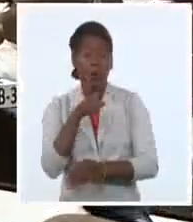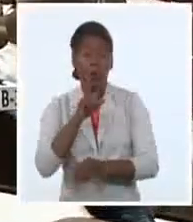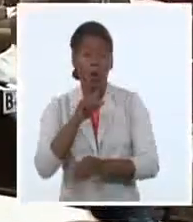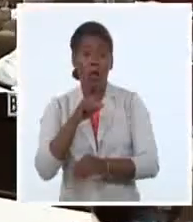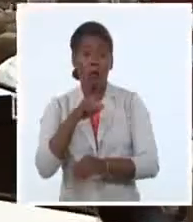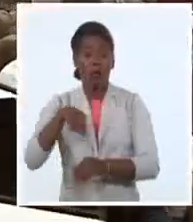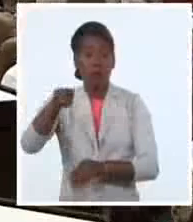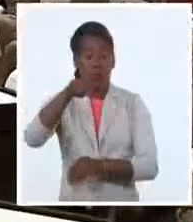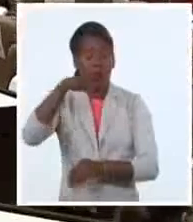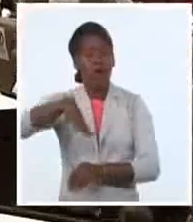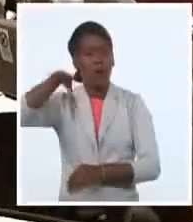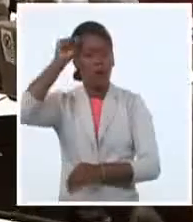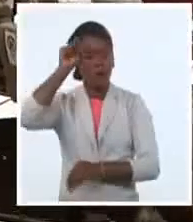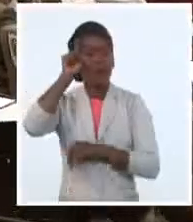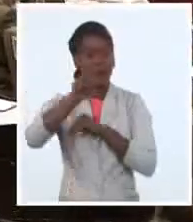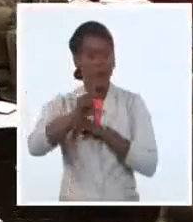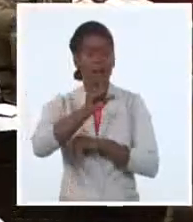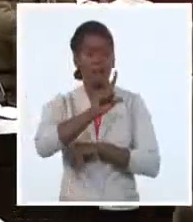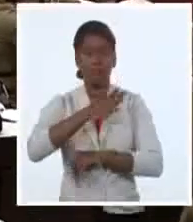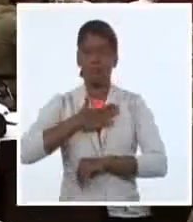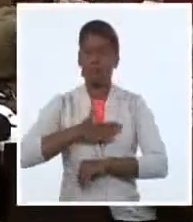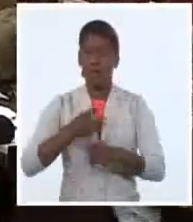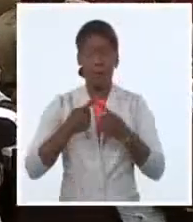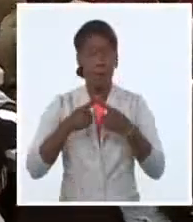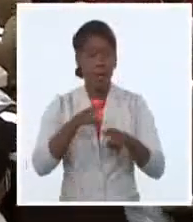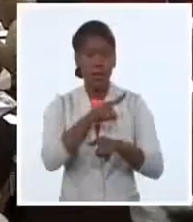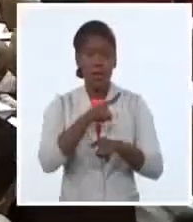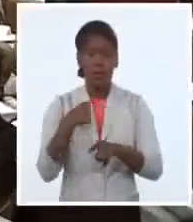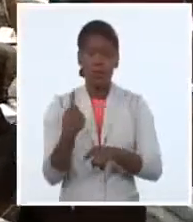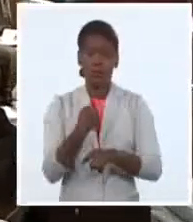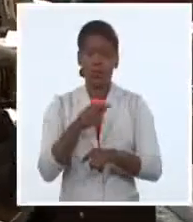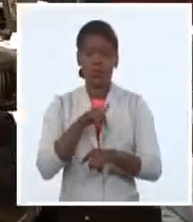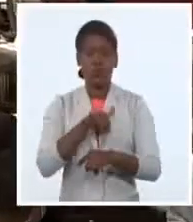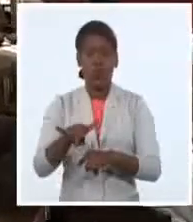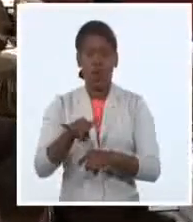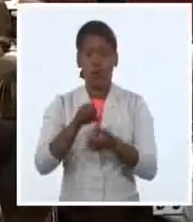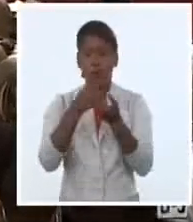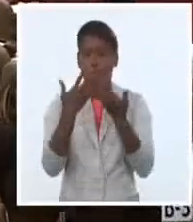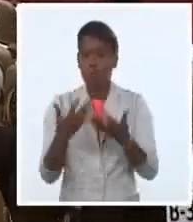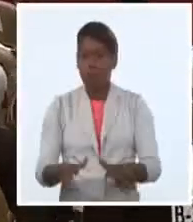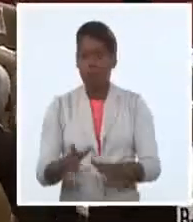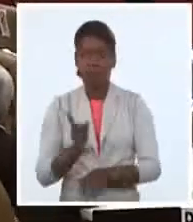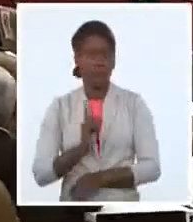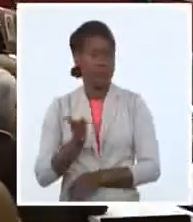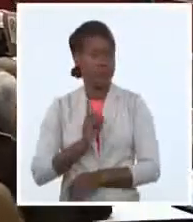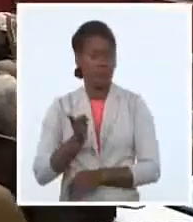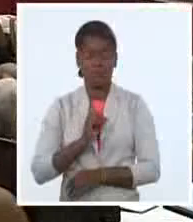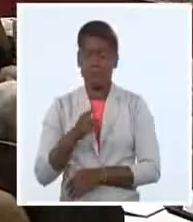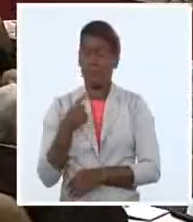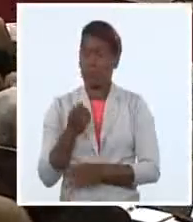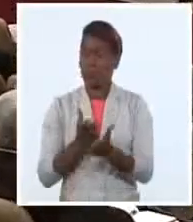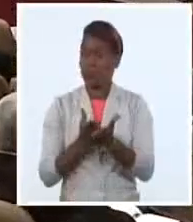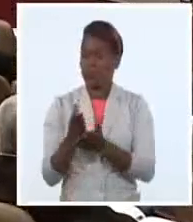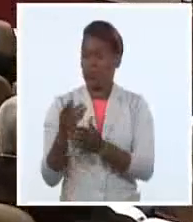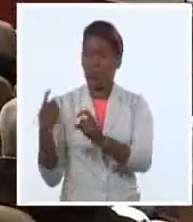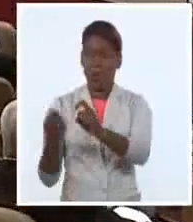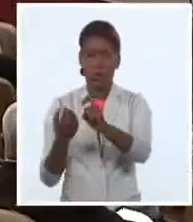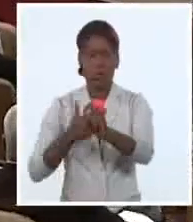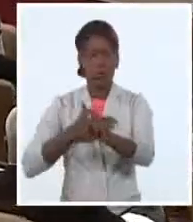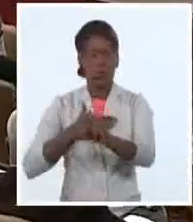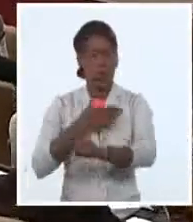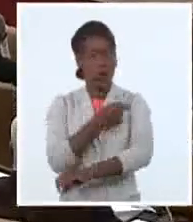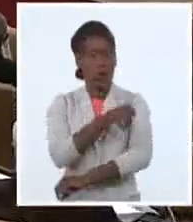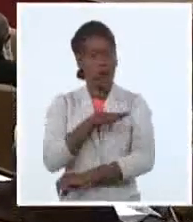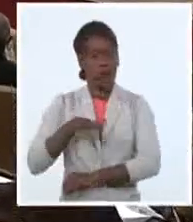contagiar a muchos, pero no será capaz de doblegar la voluntad tantas veces probada de este heroico pueblo.